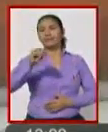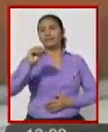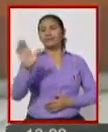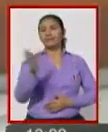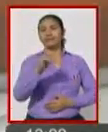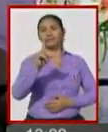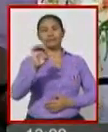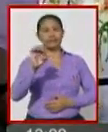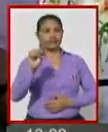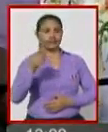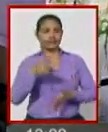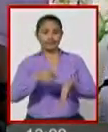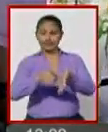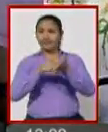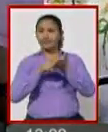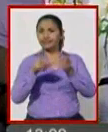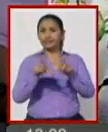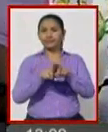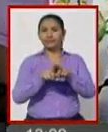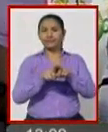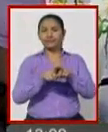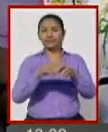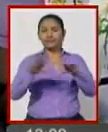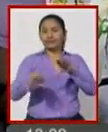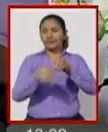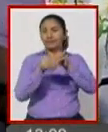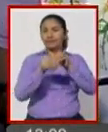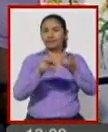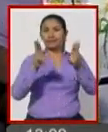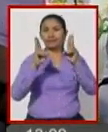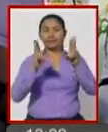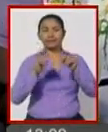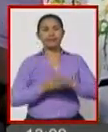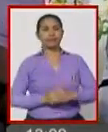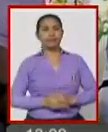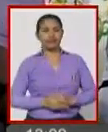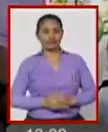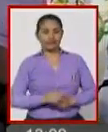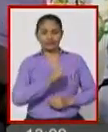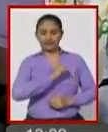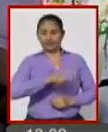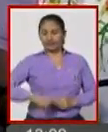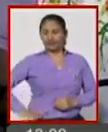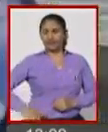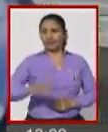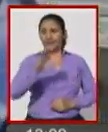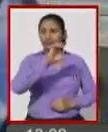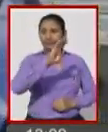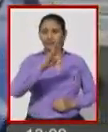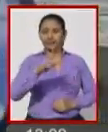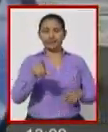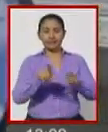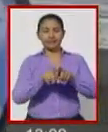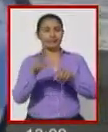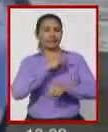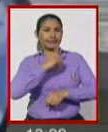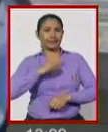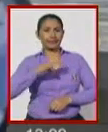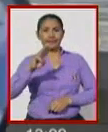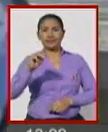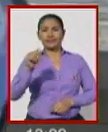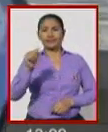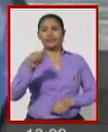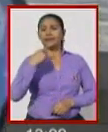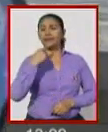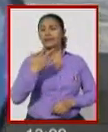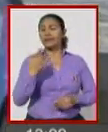Leyes. Exigimos la restitución inmediata del alcalde legítimo de Cochabamba. Por su lado, el diputado del MAS,